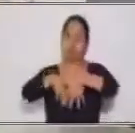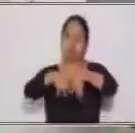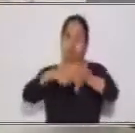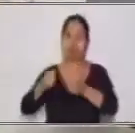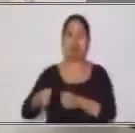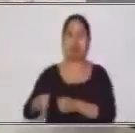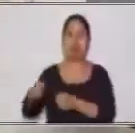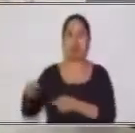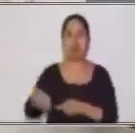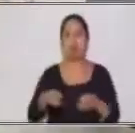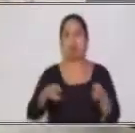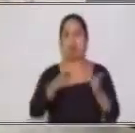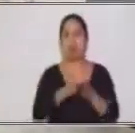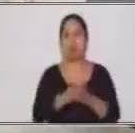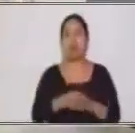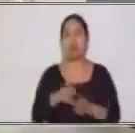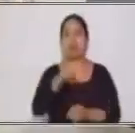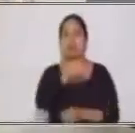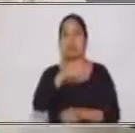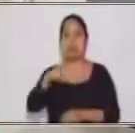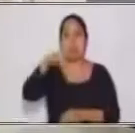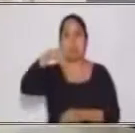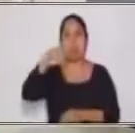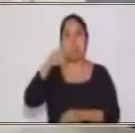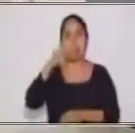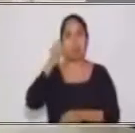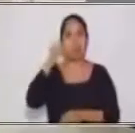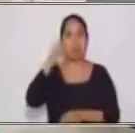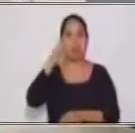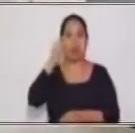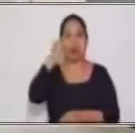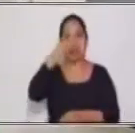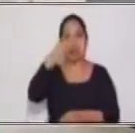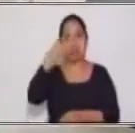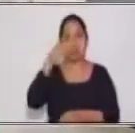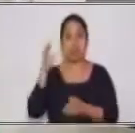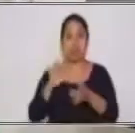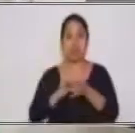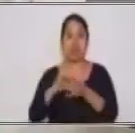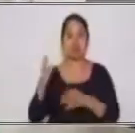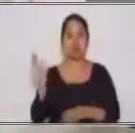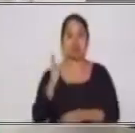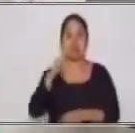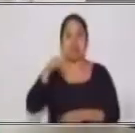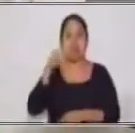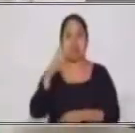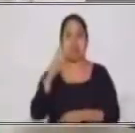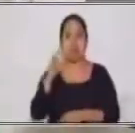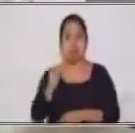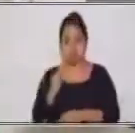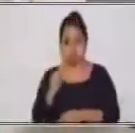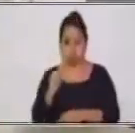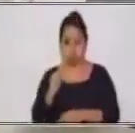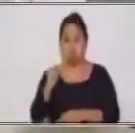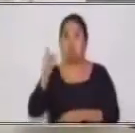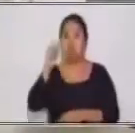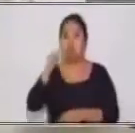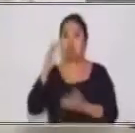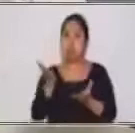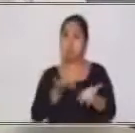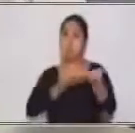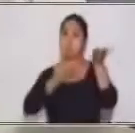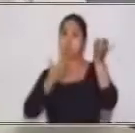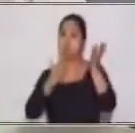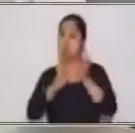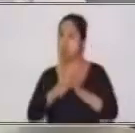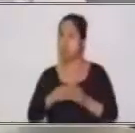acerca de A Margarita de Bay, que el contexto es muy bonito, pero si usted puede leerlo, yo se lo recomiendo mucho. En lo personal, es uno de